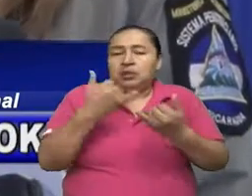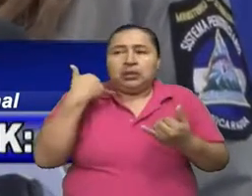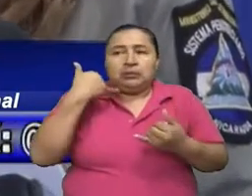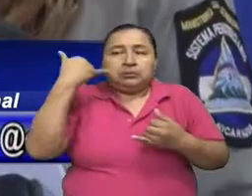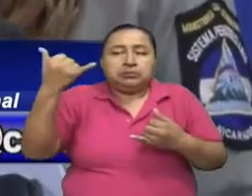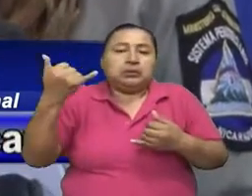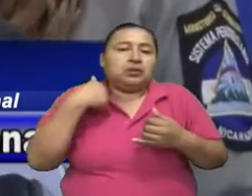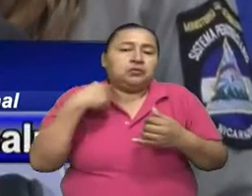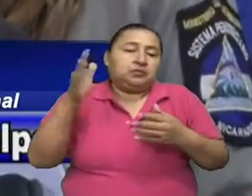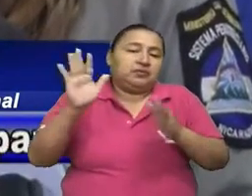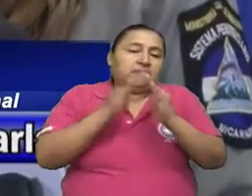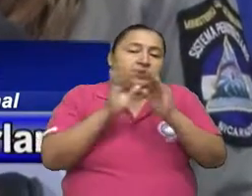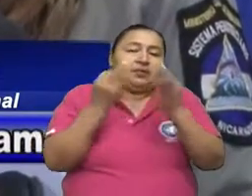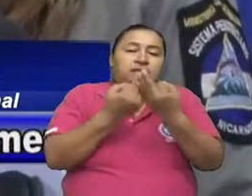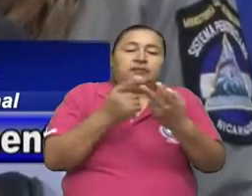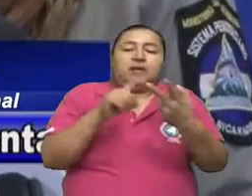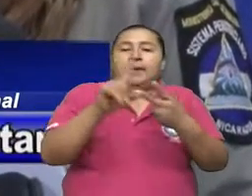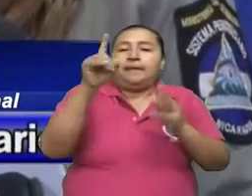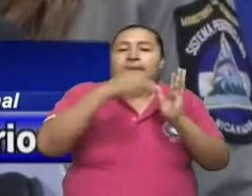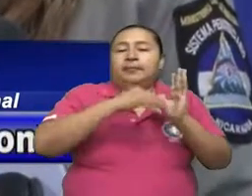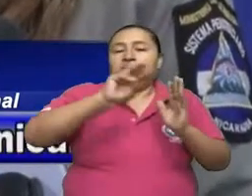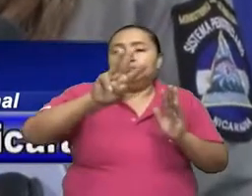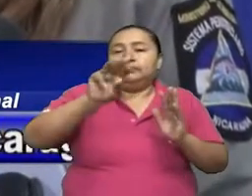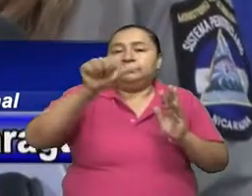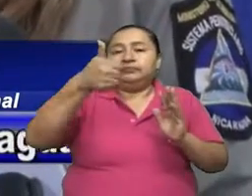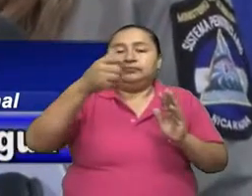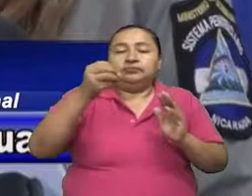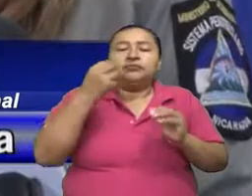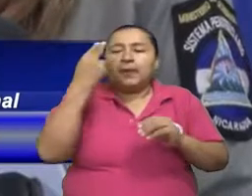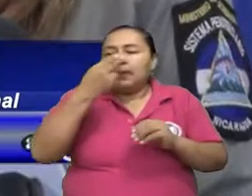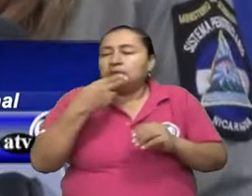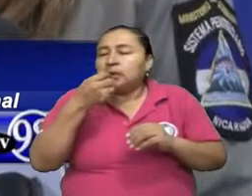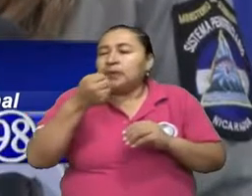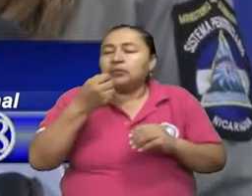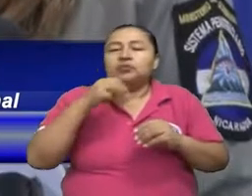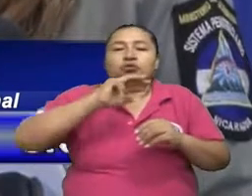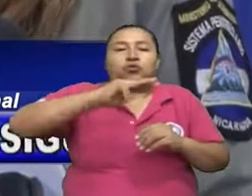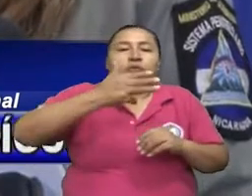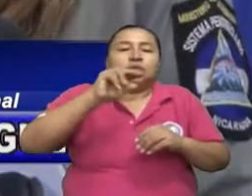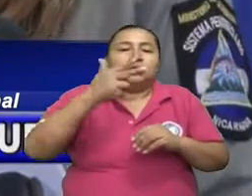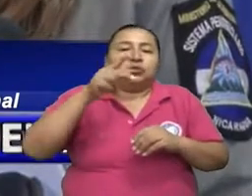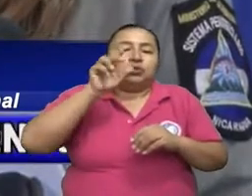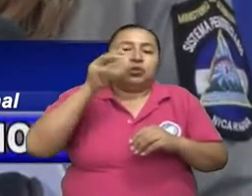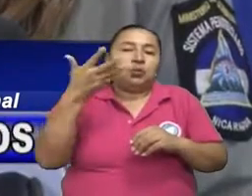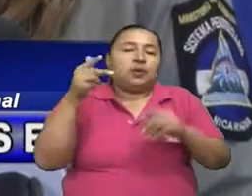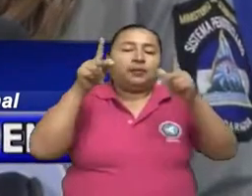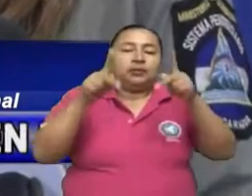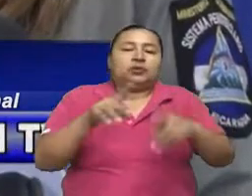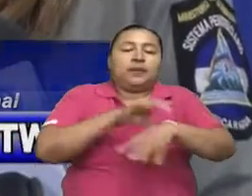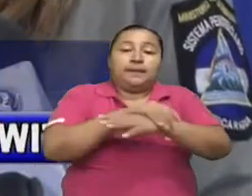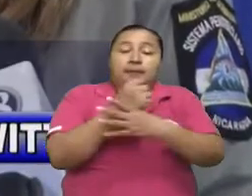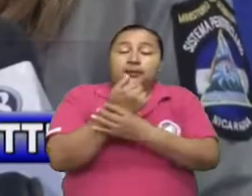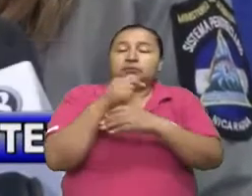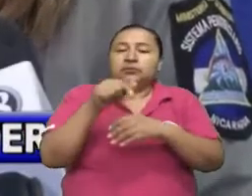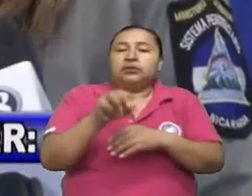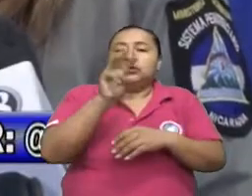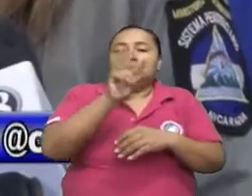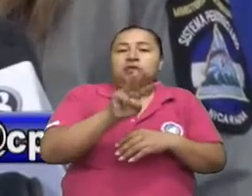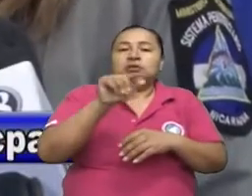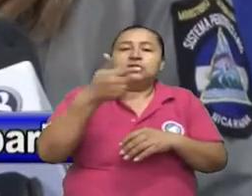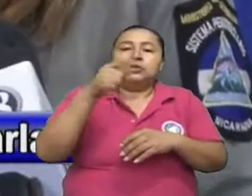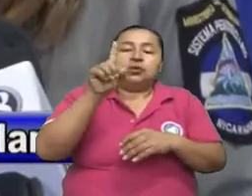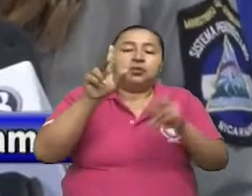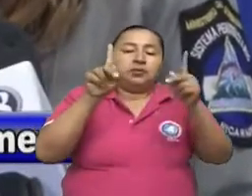de presos y presas, 1.360 entrevistas garantizadas con 989 presos y presas y